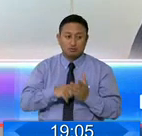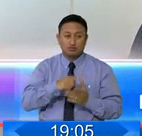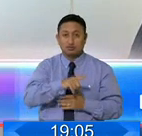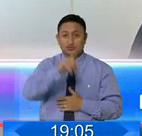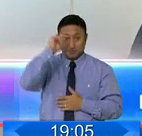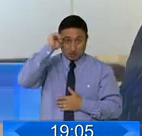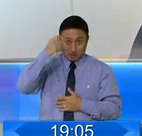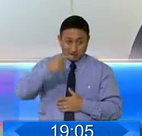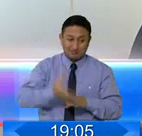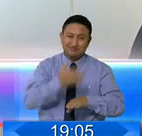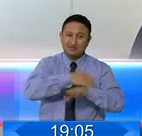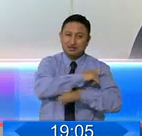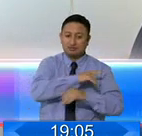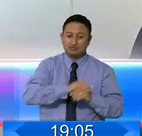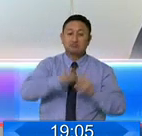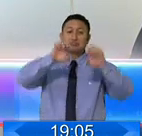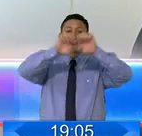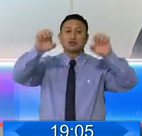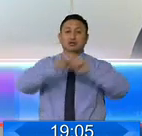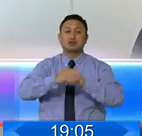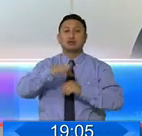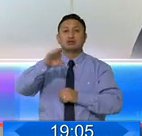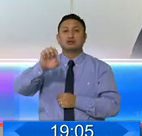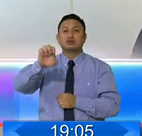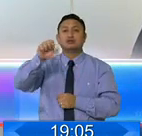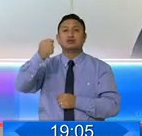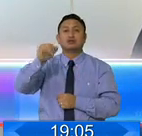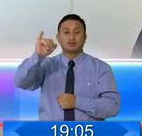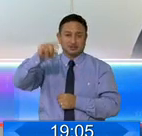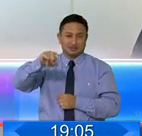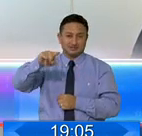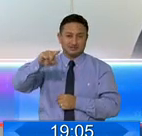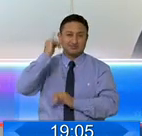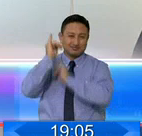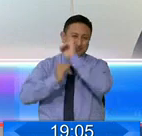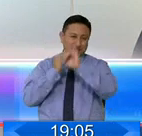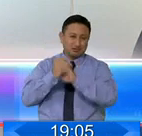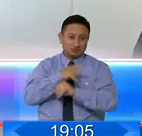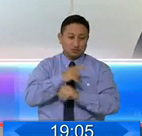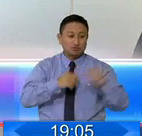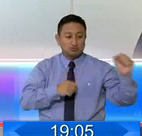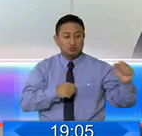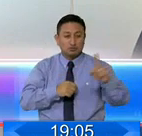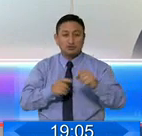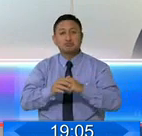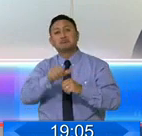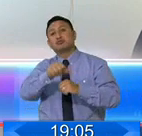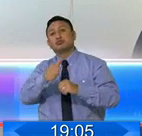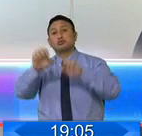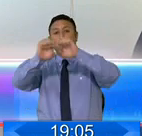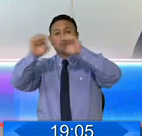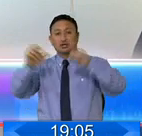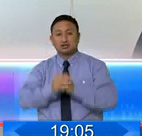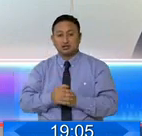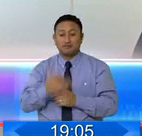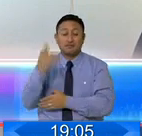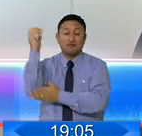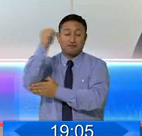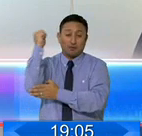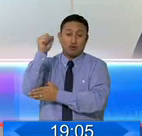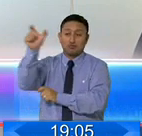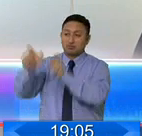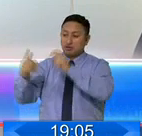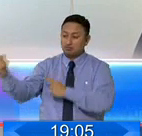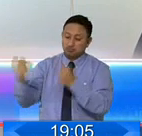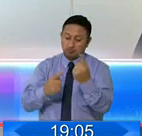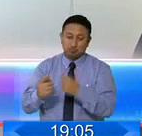usted recordará que contrataron a esta empresa MC Square para, a su vez, subcontratar a celebridades internacionales